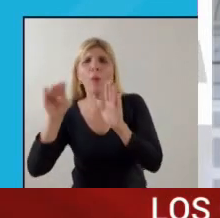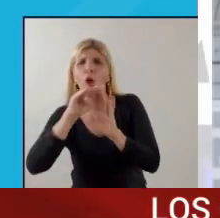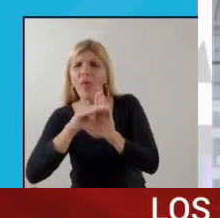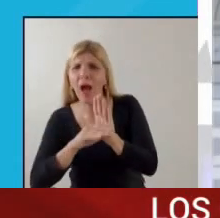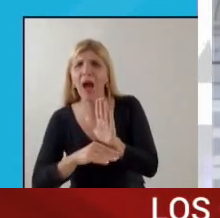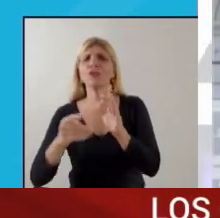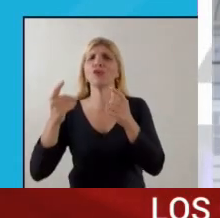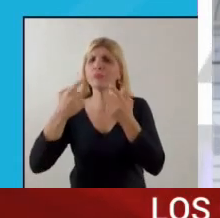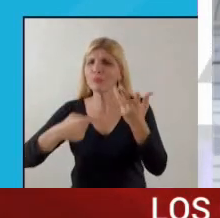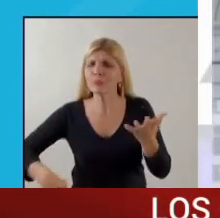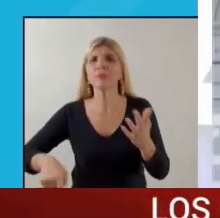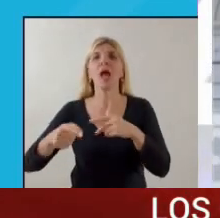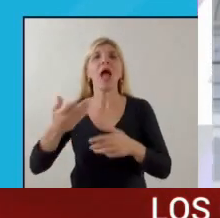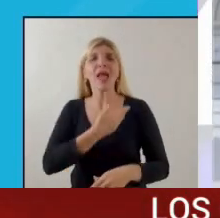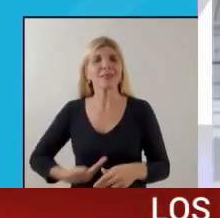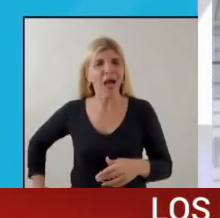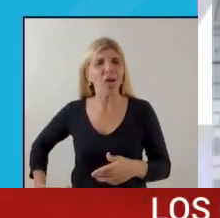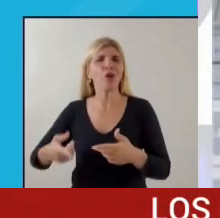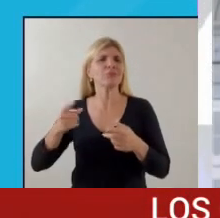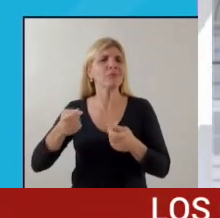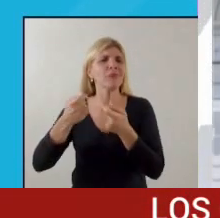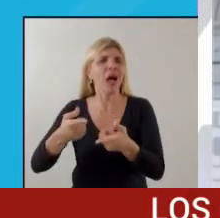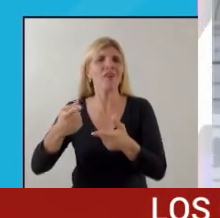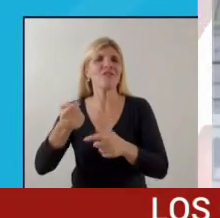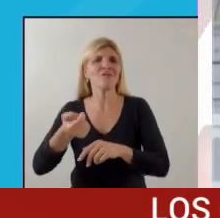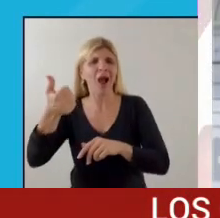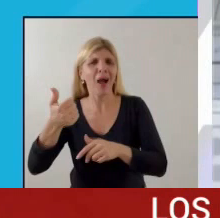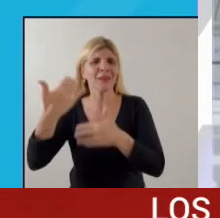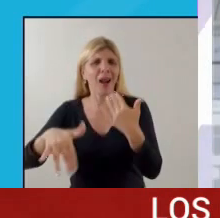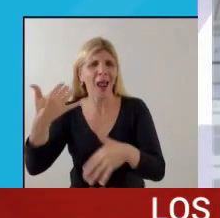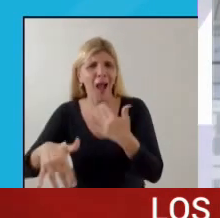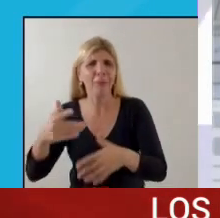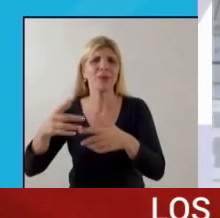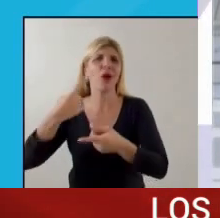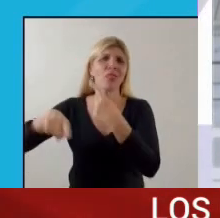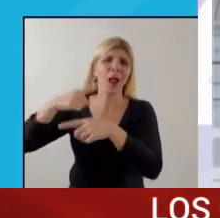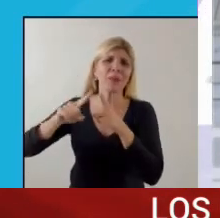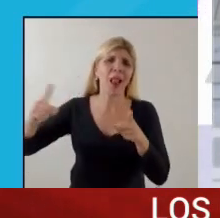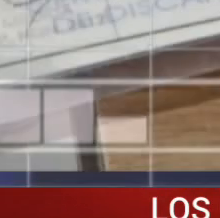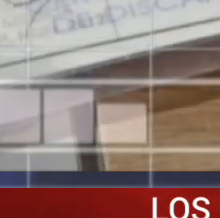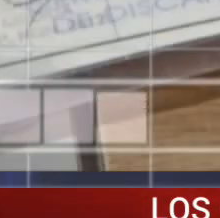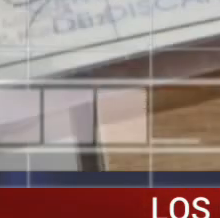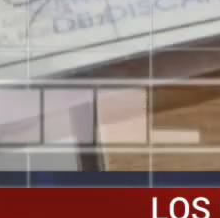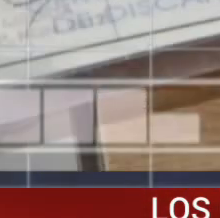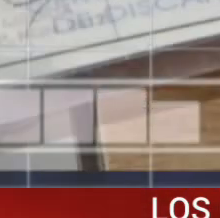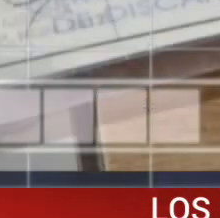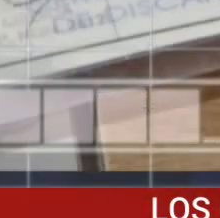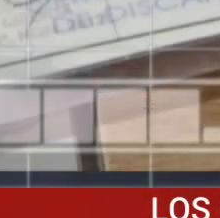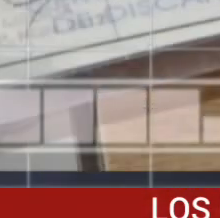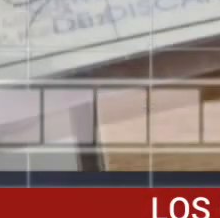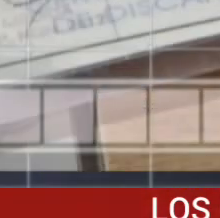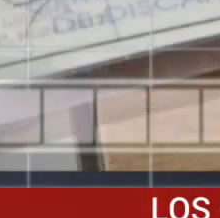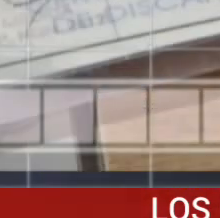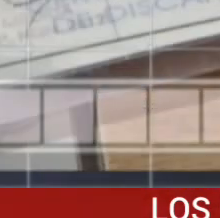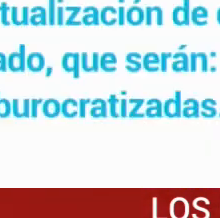Claro, el cambio que nosotros vemos ya, que podemos hablar, que se está dando, es que los nuevos certificados se están